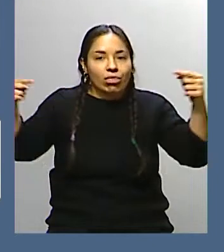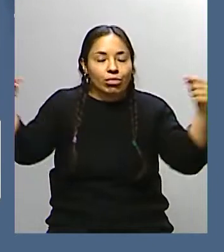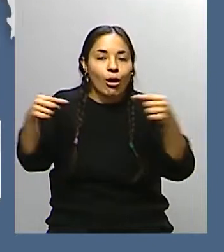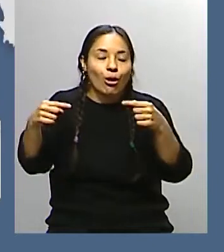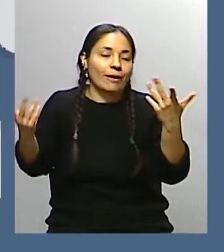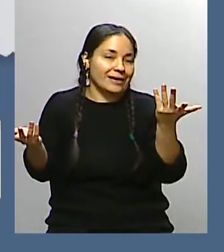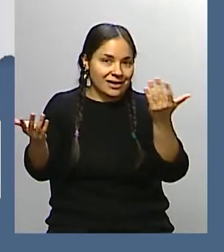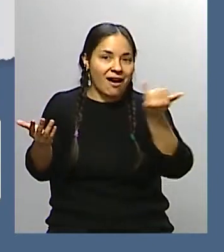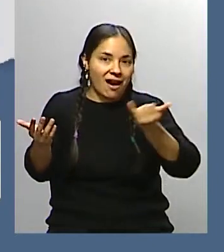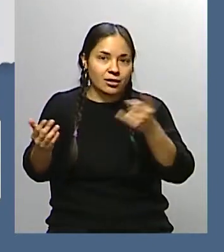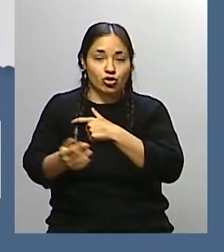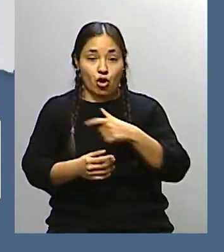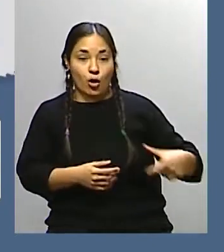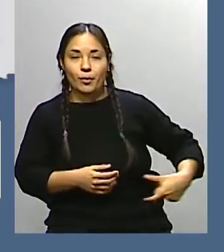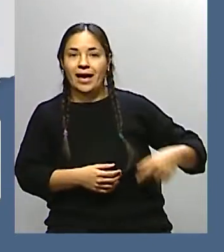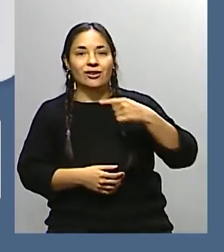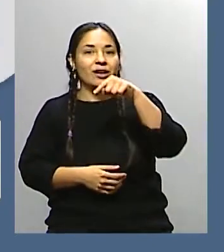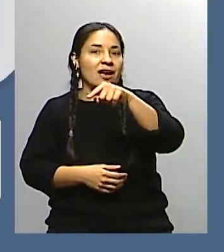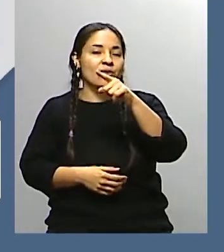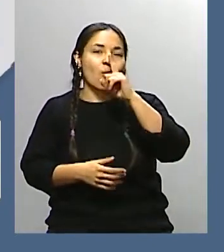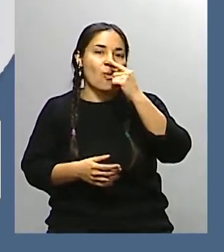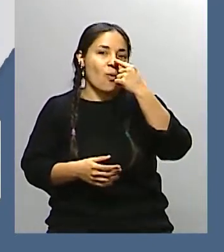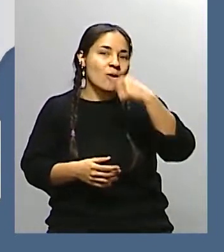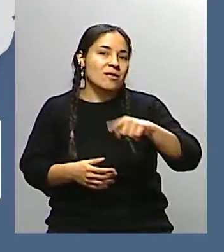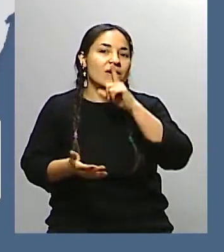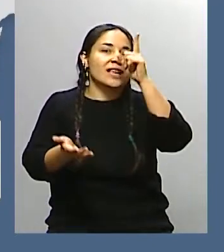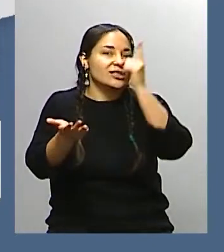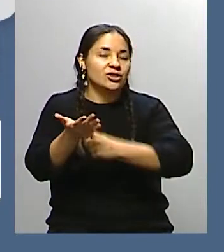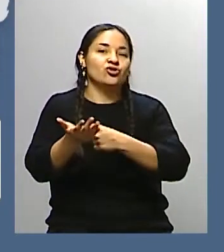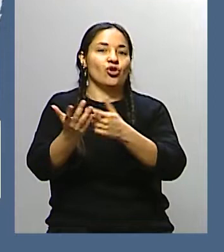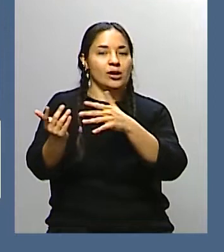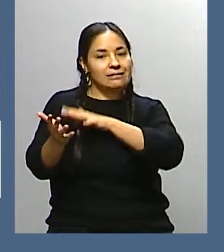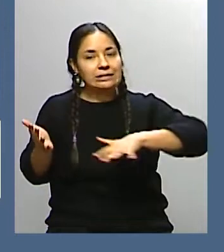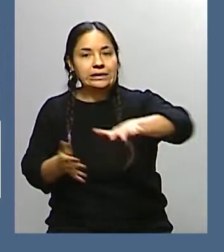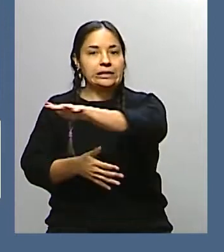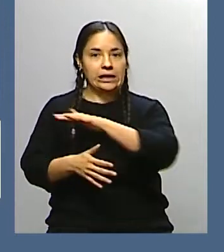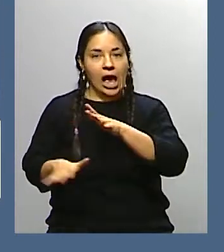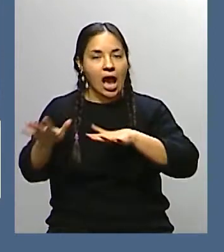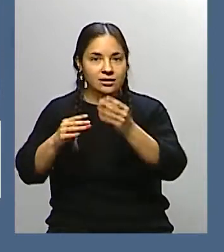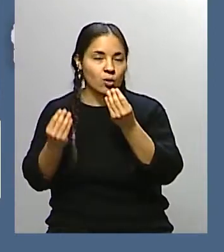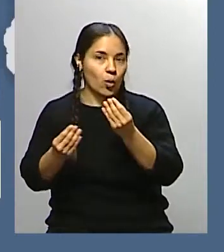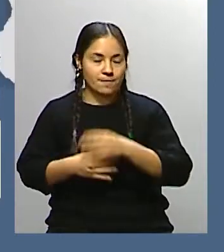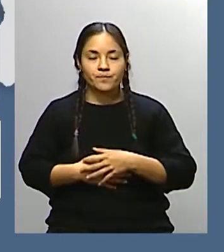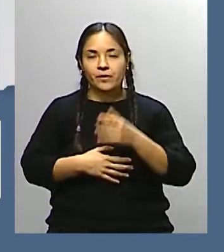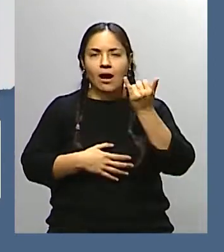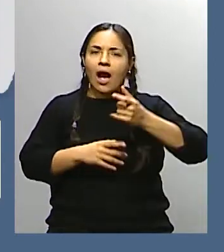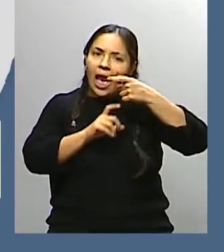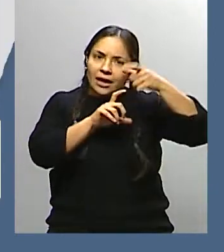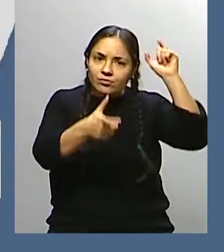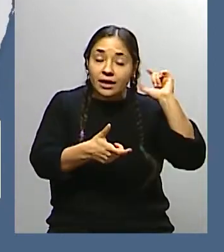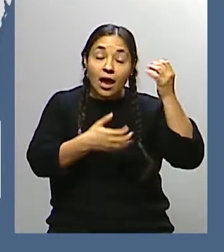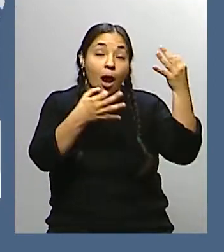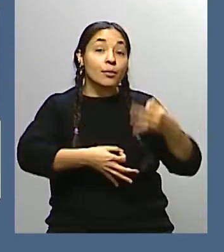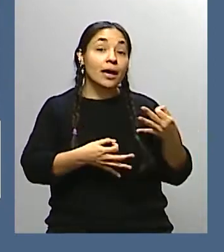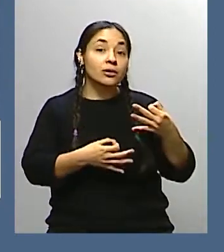del día, los estados son los que detentan la soberanía de sus territorios y eso hay determinadas experiencias en las que han salido bien y hay otras